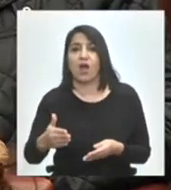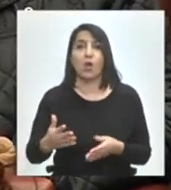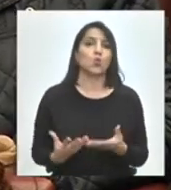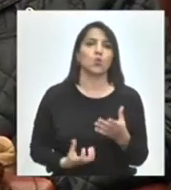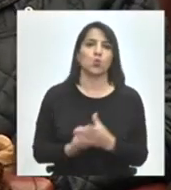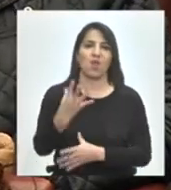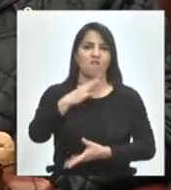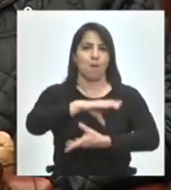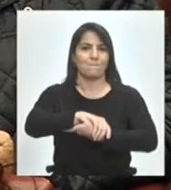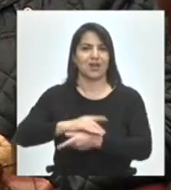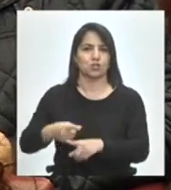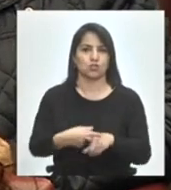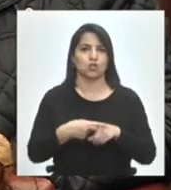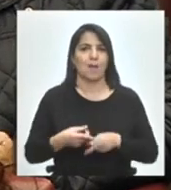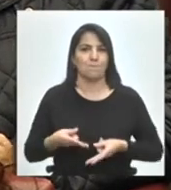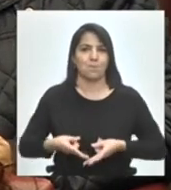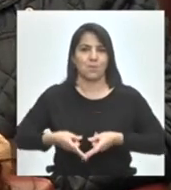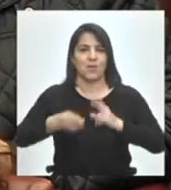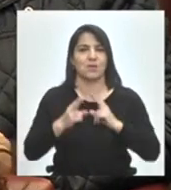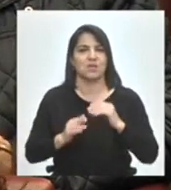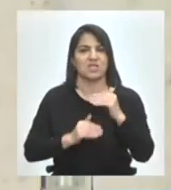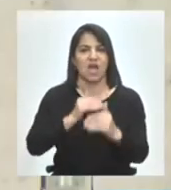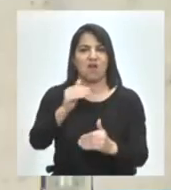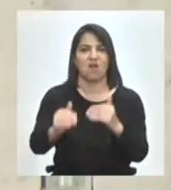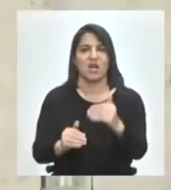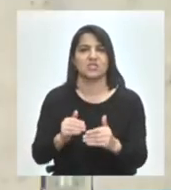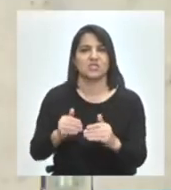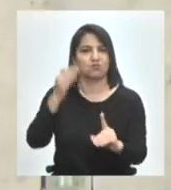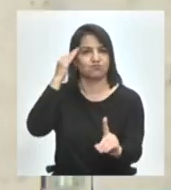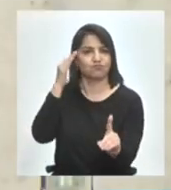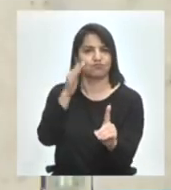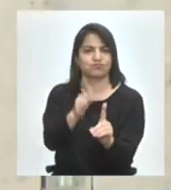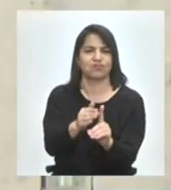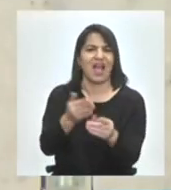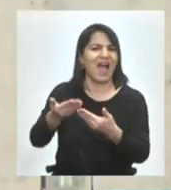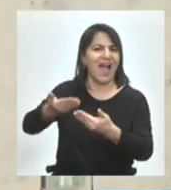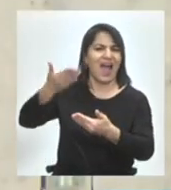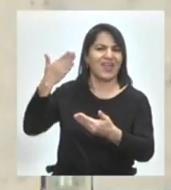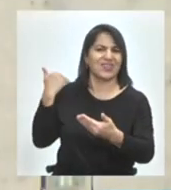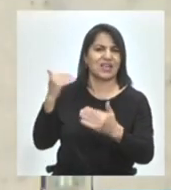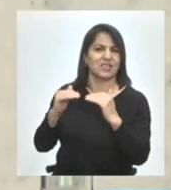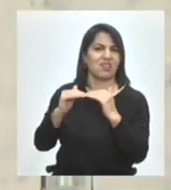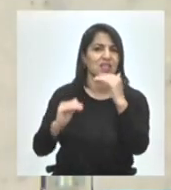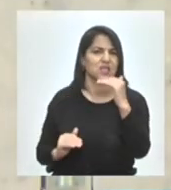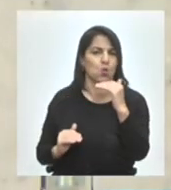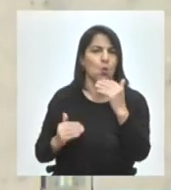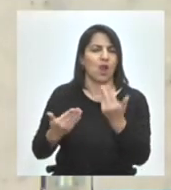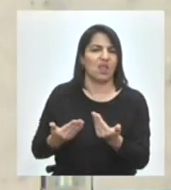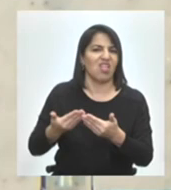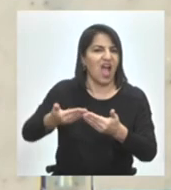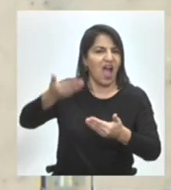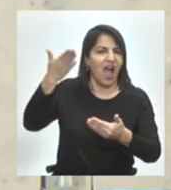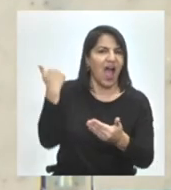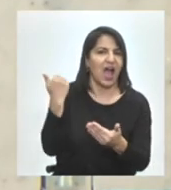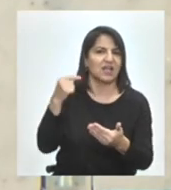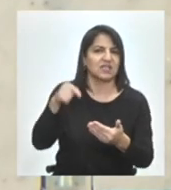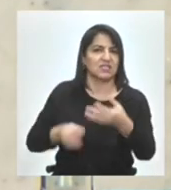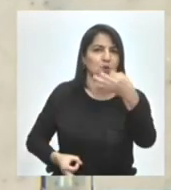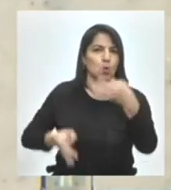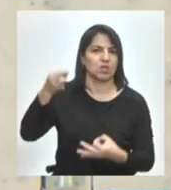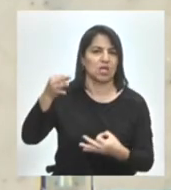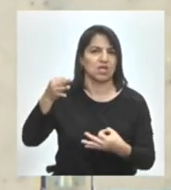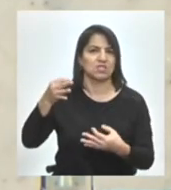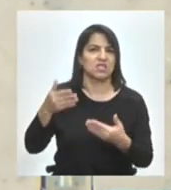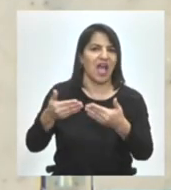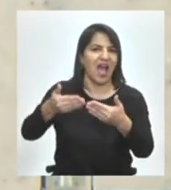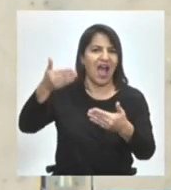social que nos permita avanzar en esa dirección, dejando atrás las desigualdades, dejando atrás las injusticias